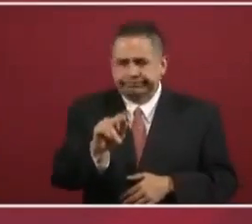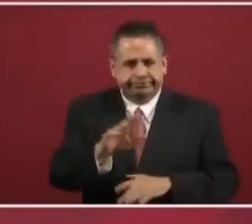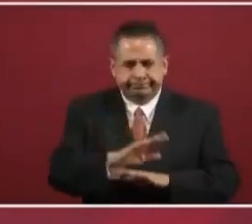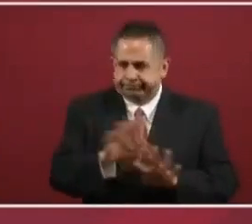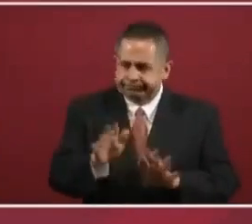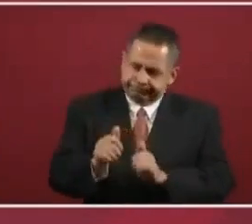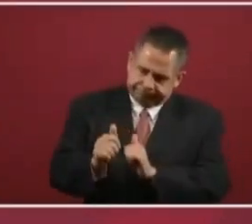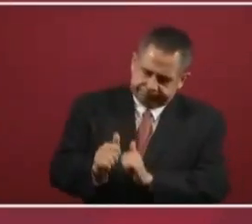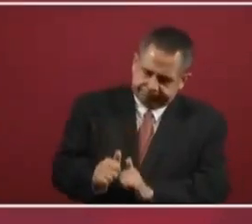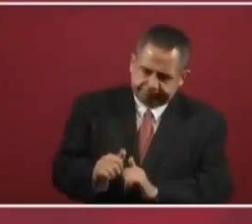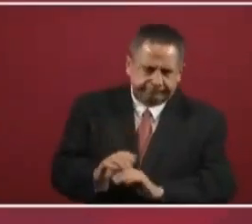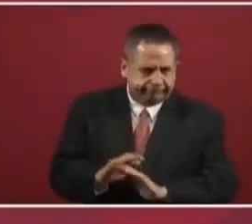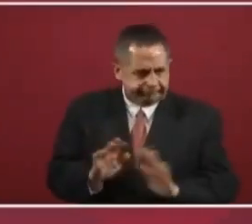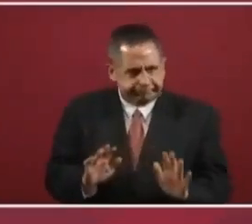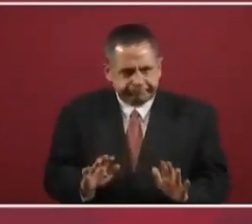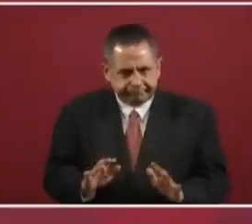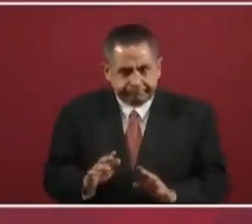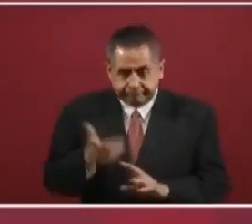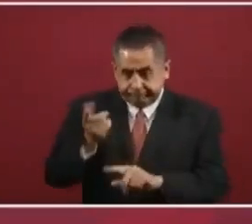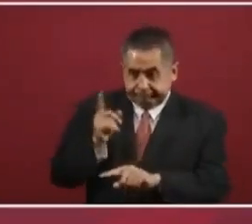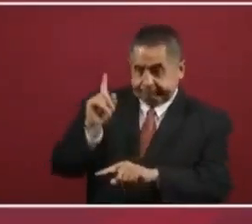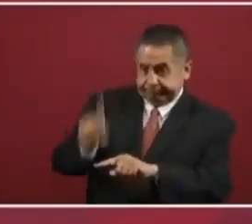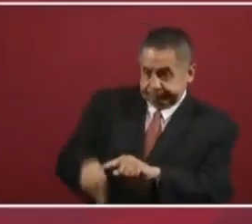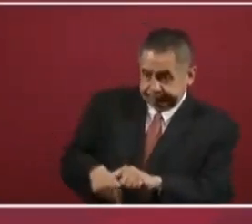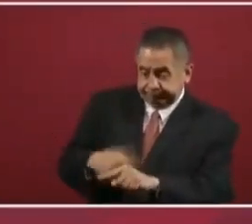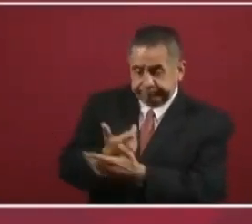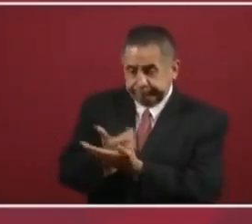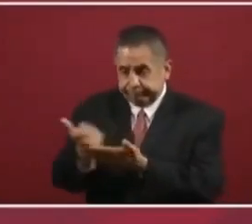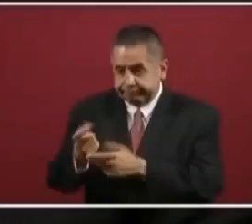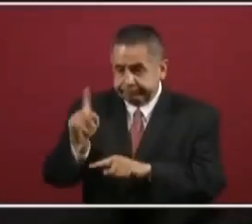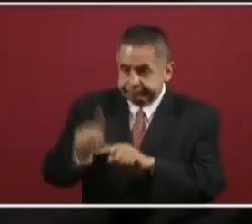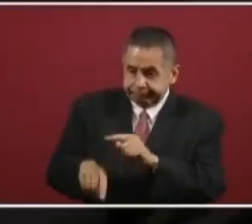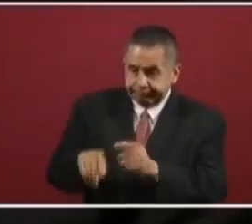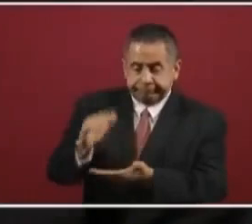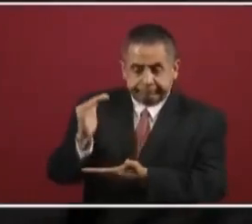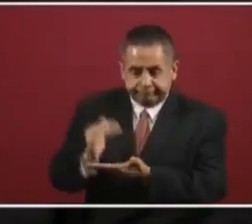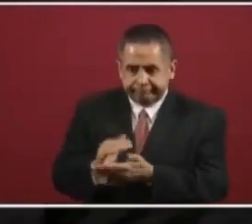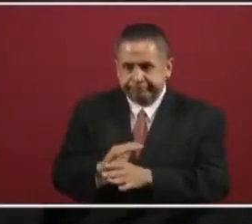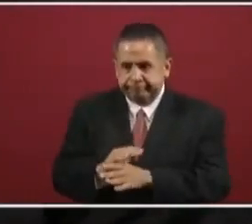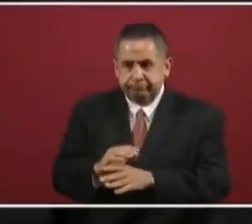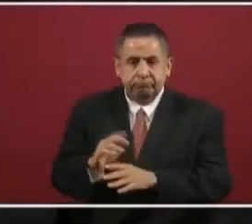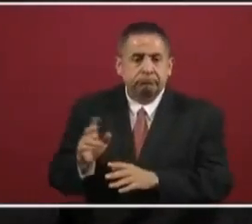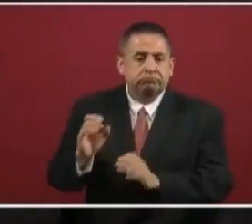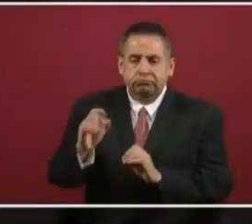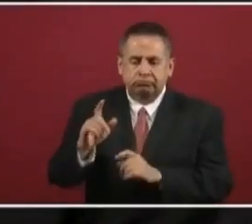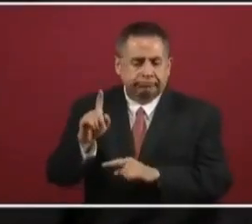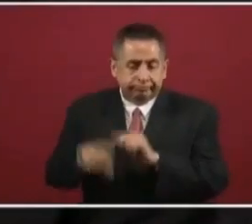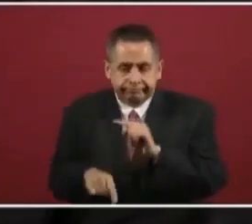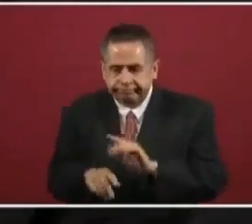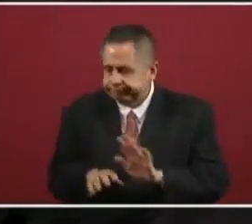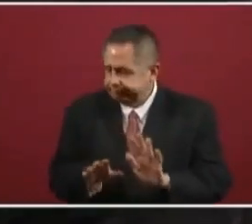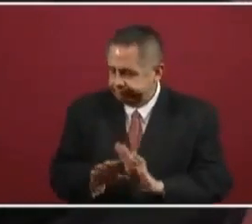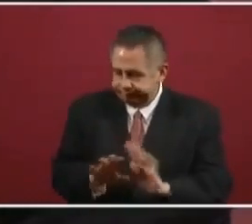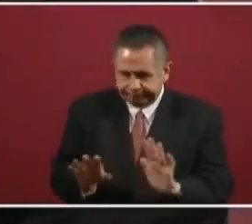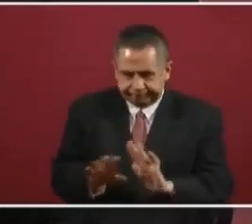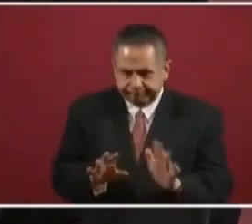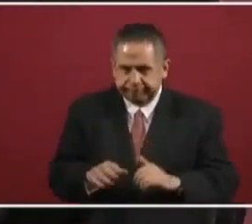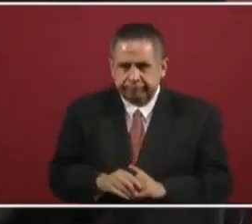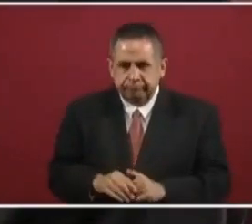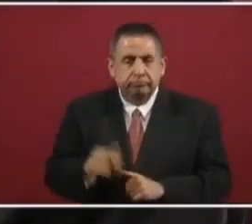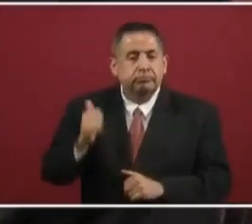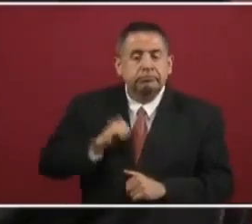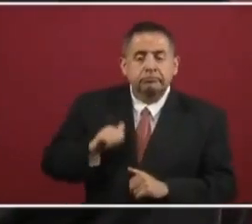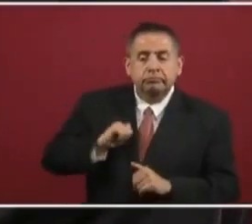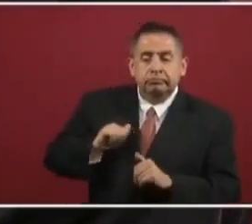despedidos ni se les quitan salarios ni prestaciones ni